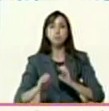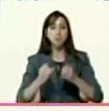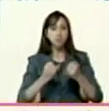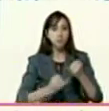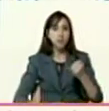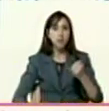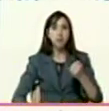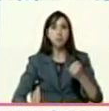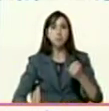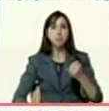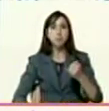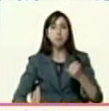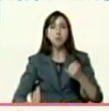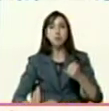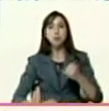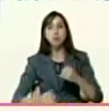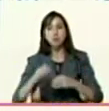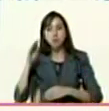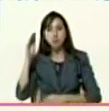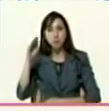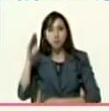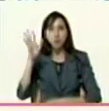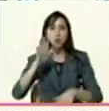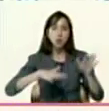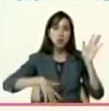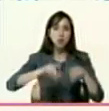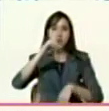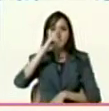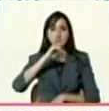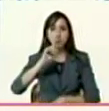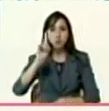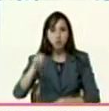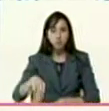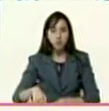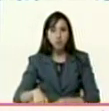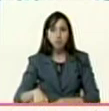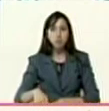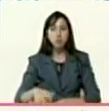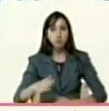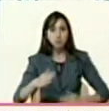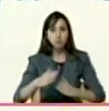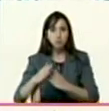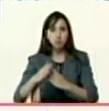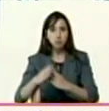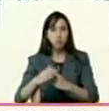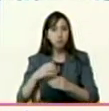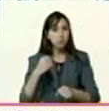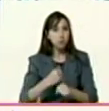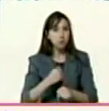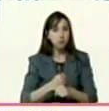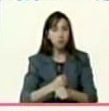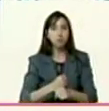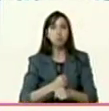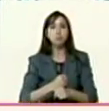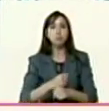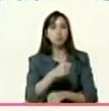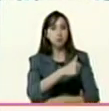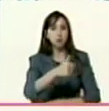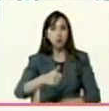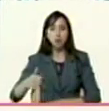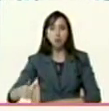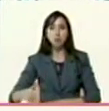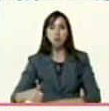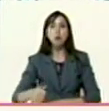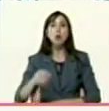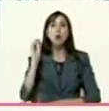inhabilitación hasta por 15 años por los evidentes hechos de corrupción. Se informa del mismo modo a la opinión